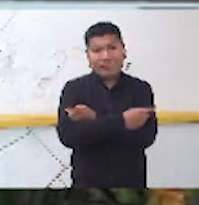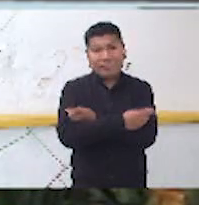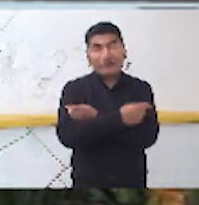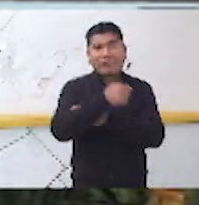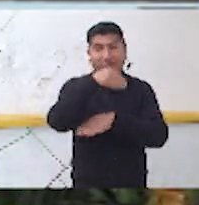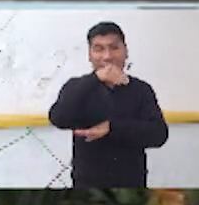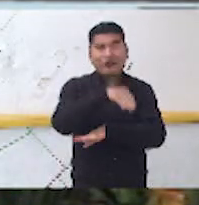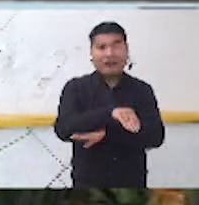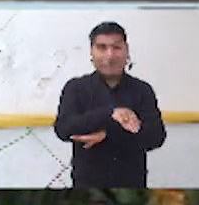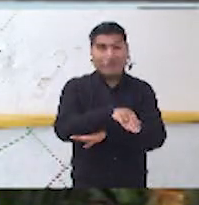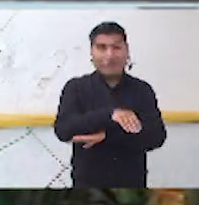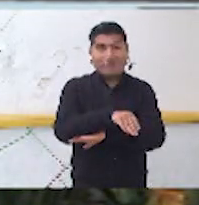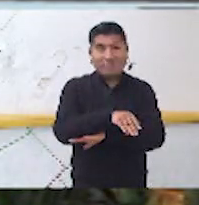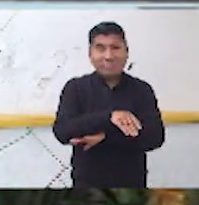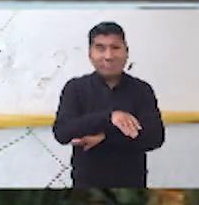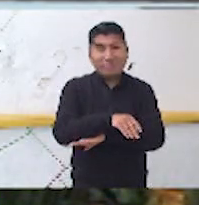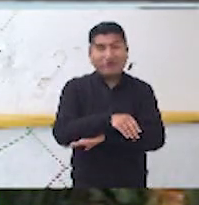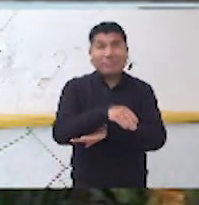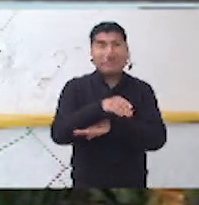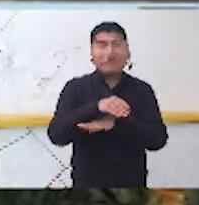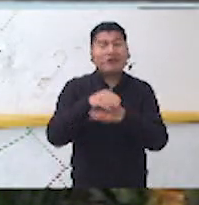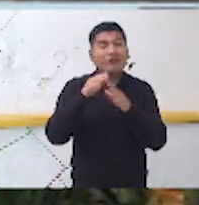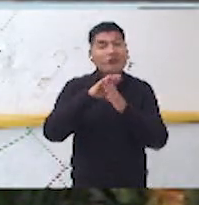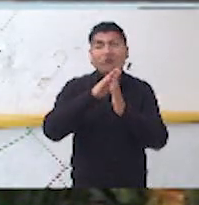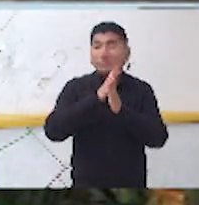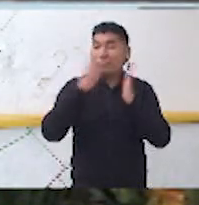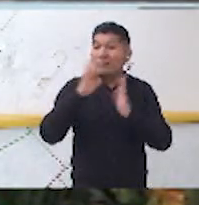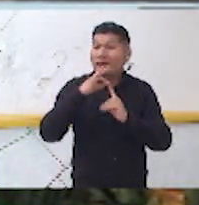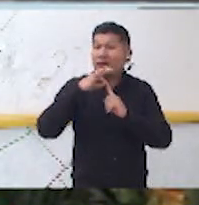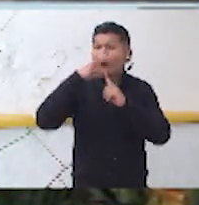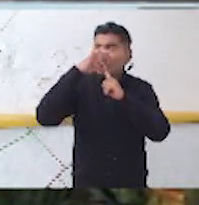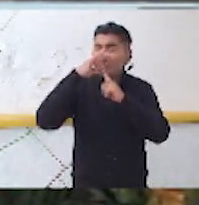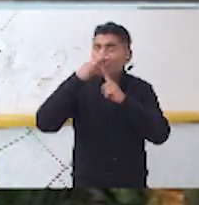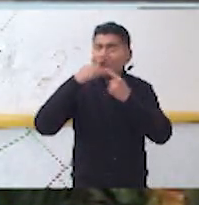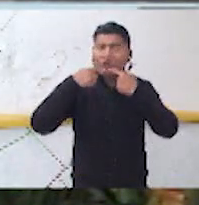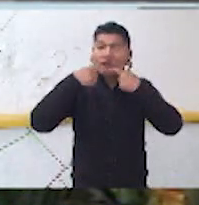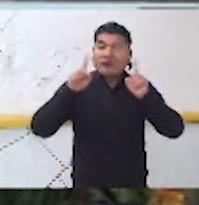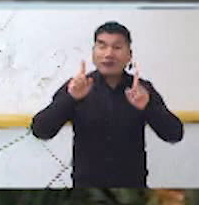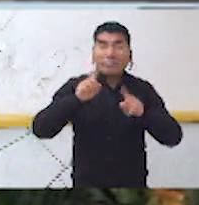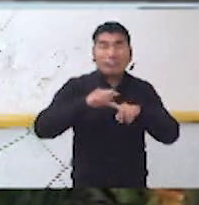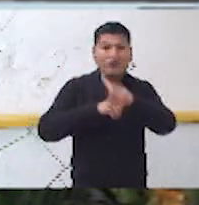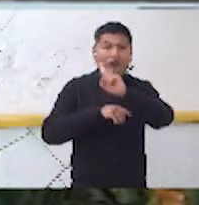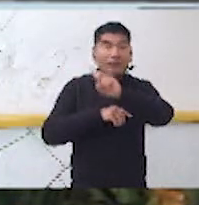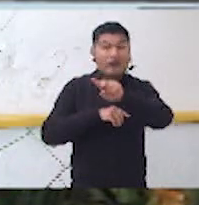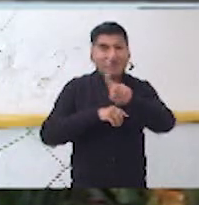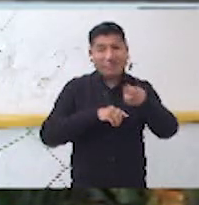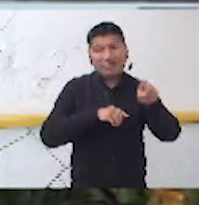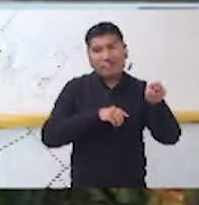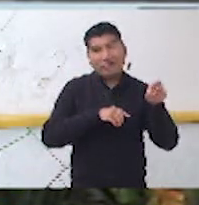la noche. Lo encomiendo de manera muy especial a ustedes,